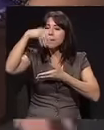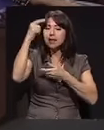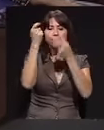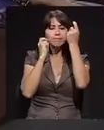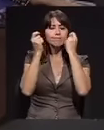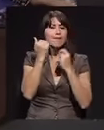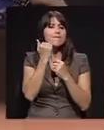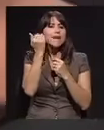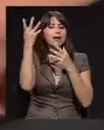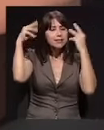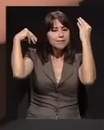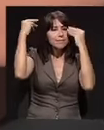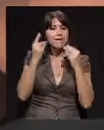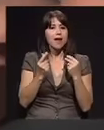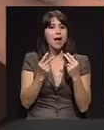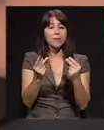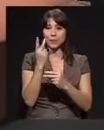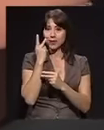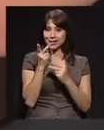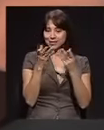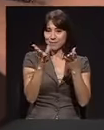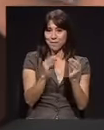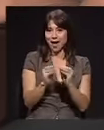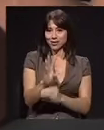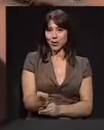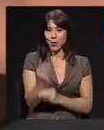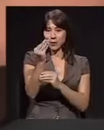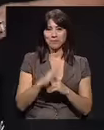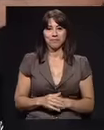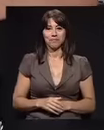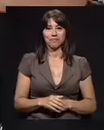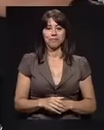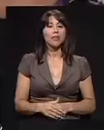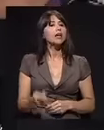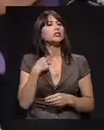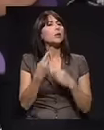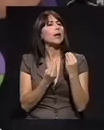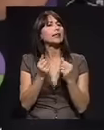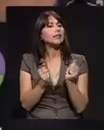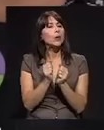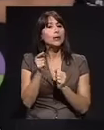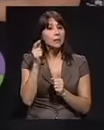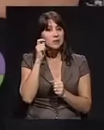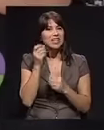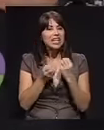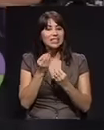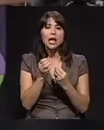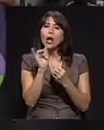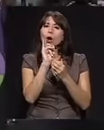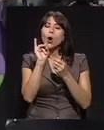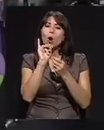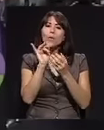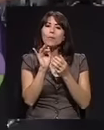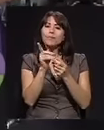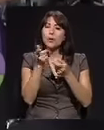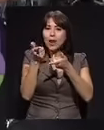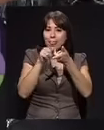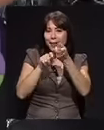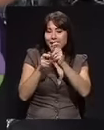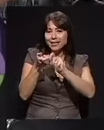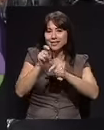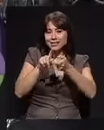peinados rápidos y fáciles que le permitirán verse mucho más joven. Yo lo que voy a hacer con ella es hacerle como una especie de trenza que